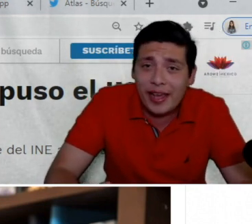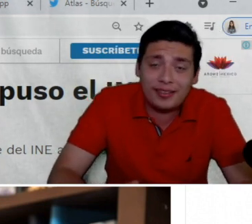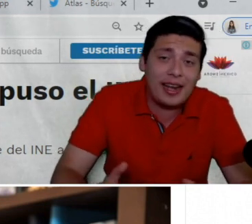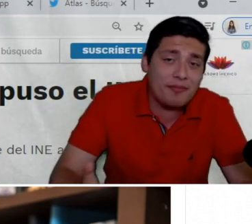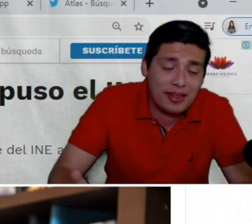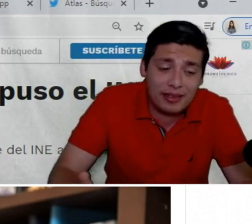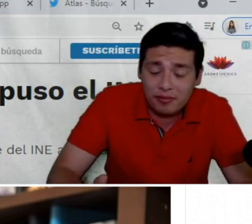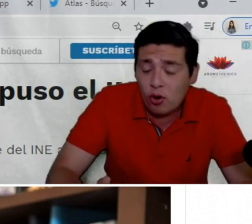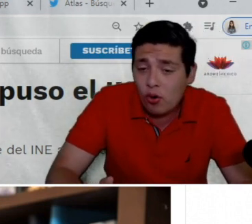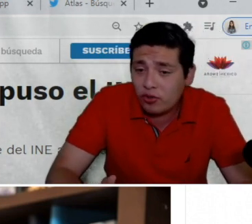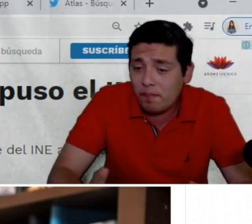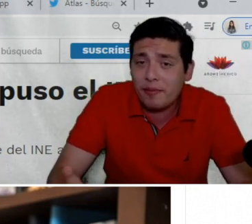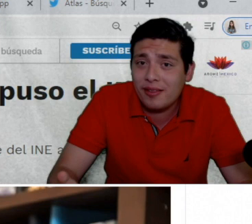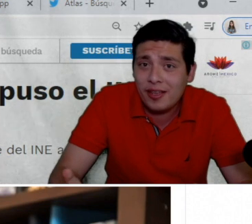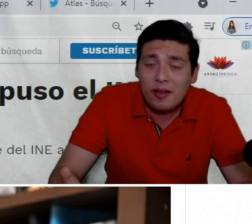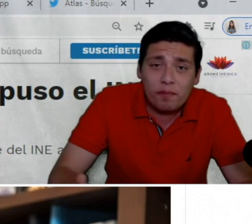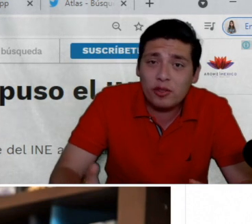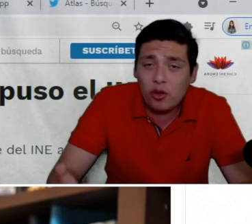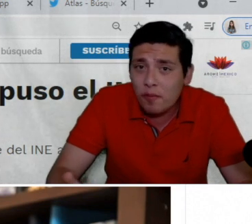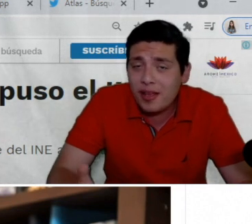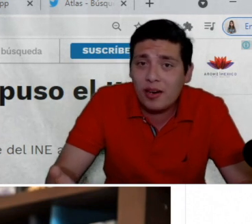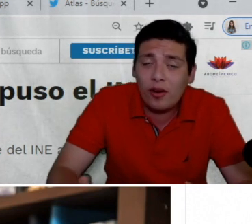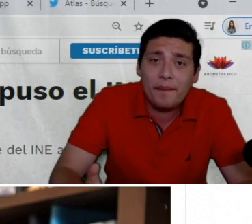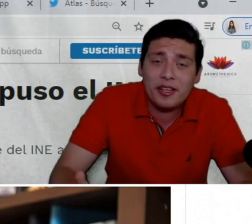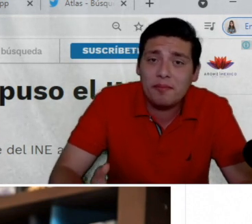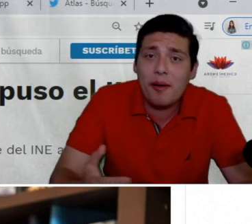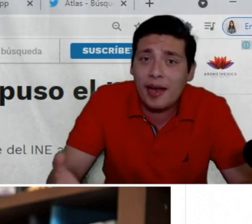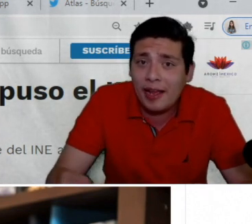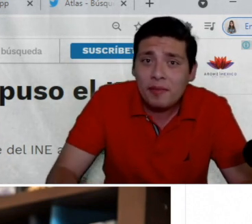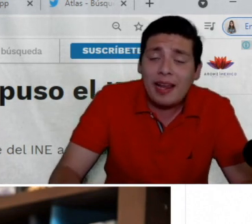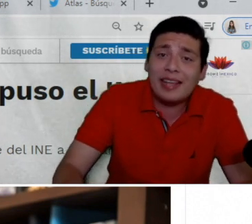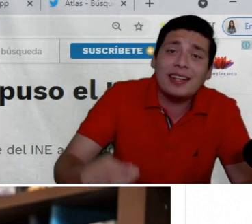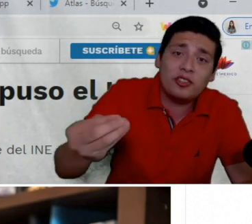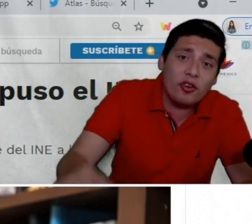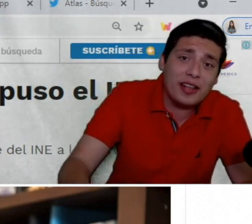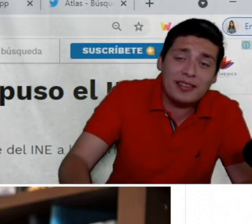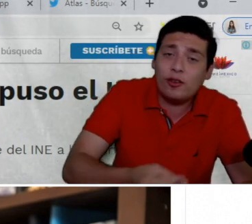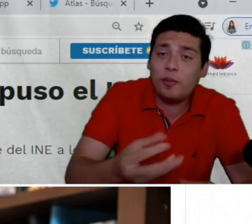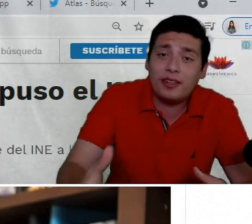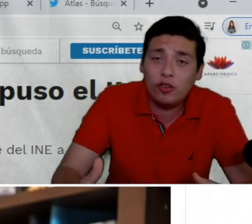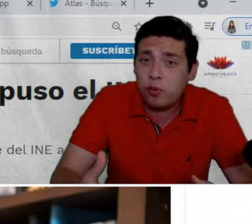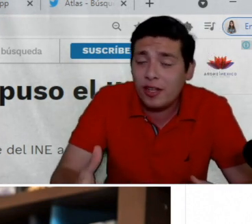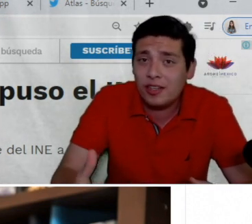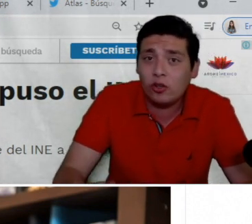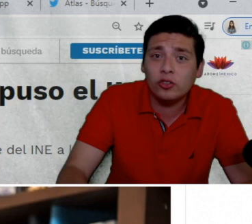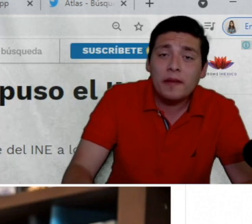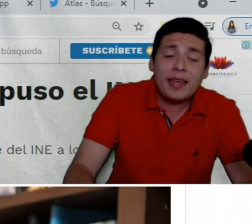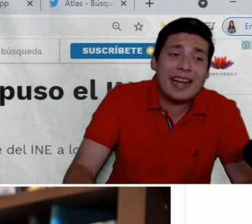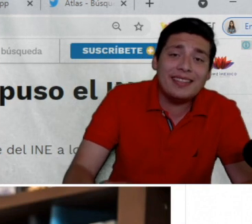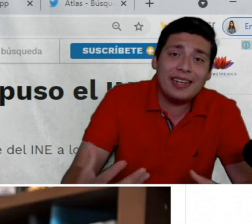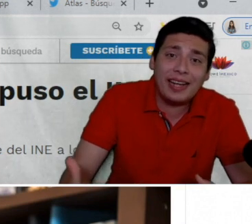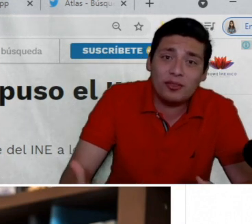no extralimitan o simplemente pues no miden con la misma vara las acciones de los partidos